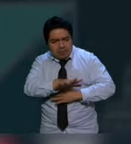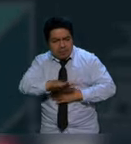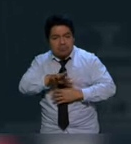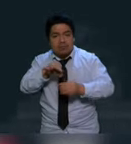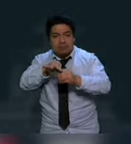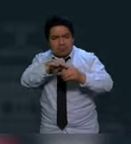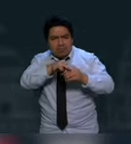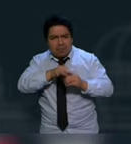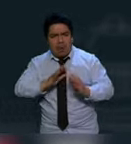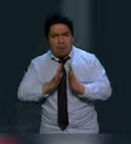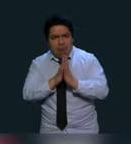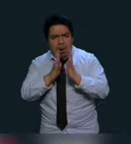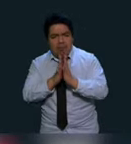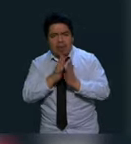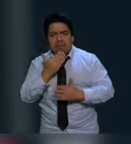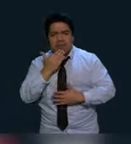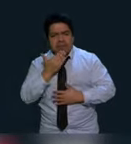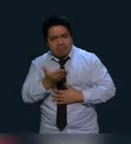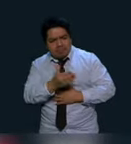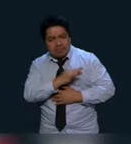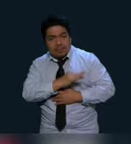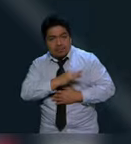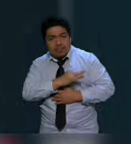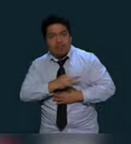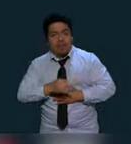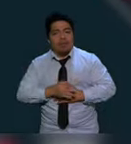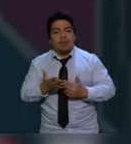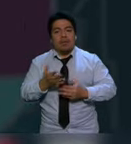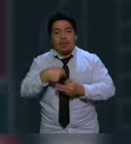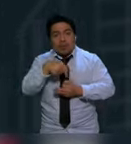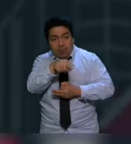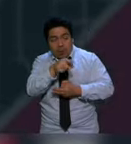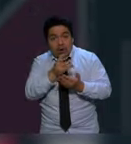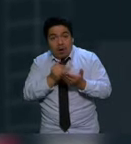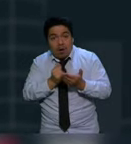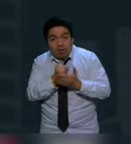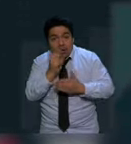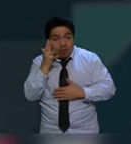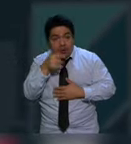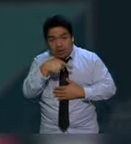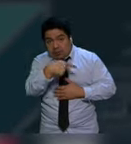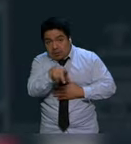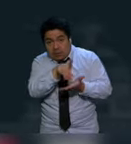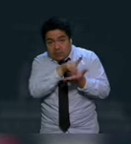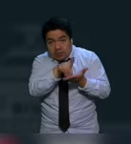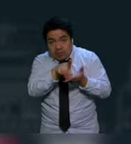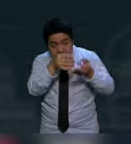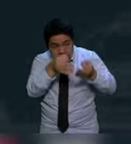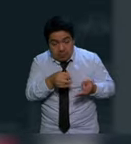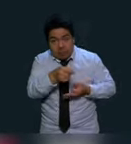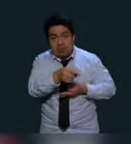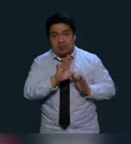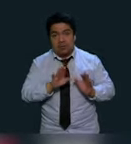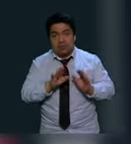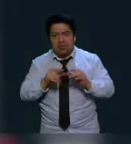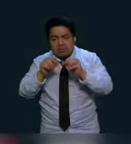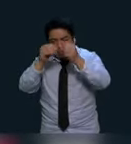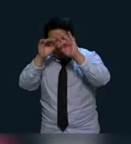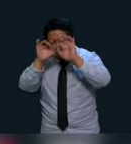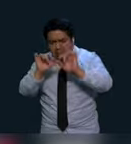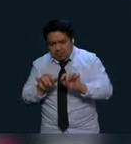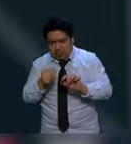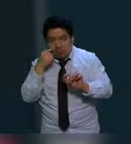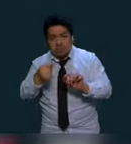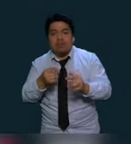participó masivamente en las elecciones del 28 de julio para definir su propio futuro, como es su derecho y su potestad. El comunicado sigue llamando a